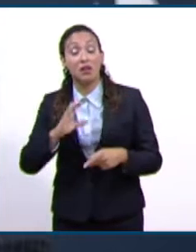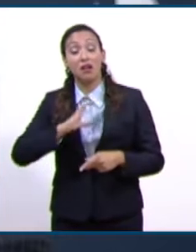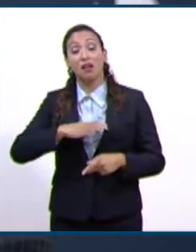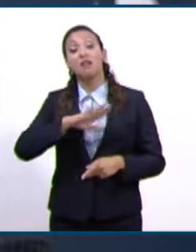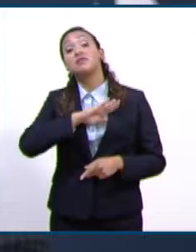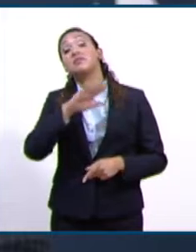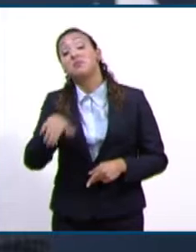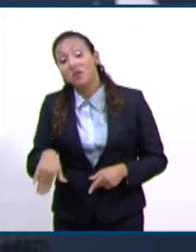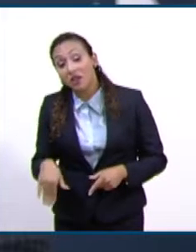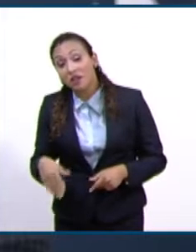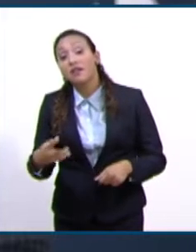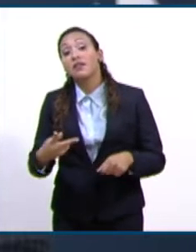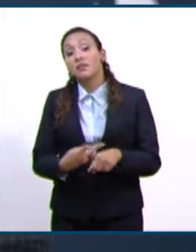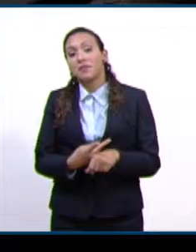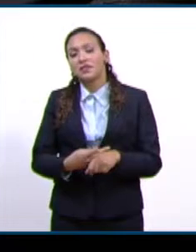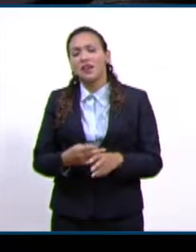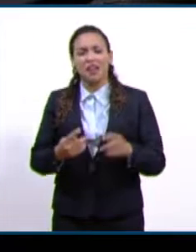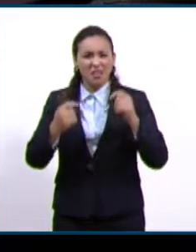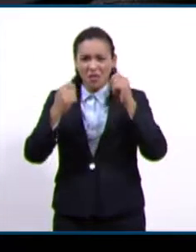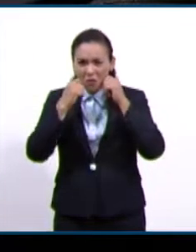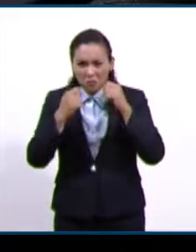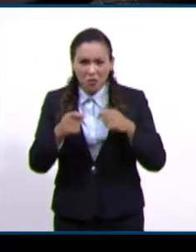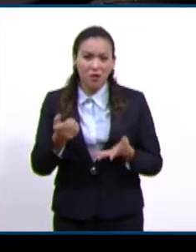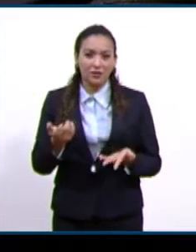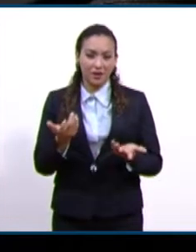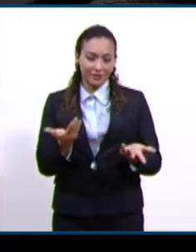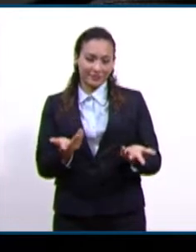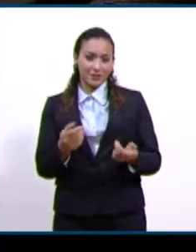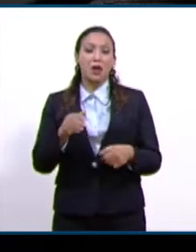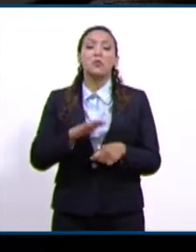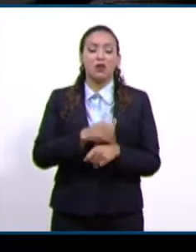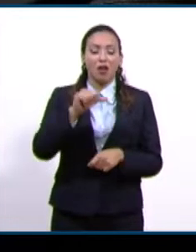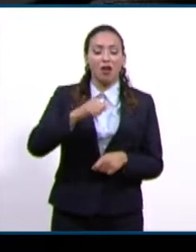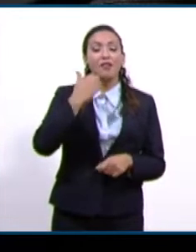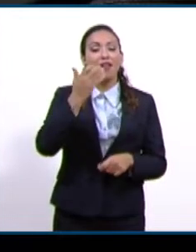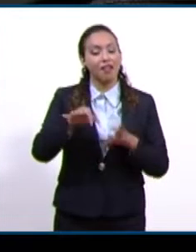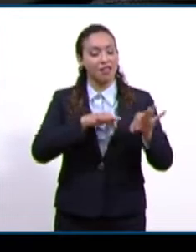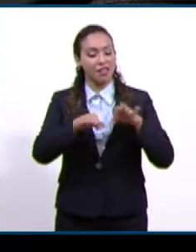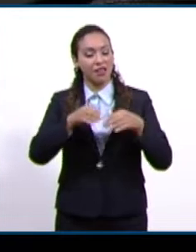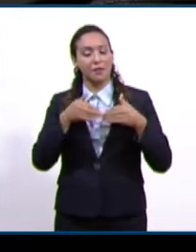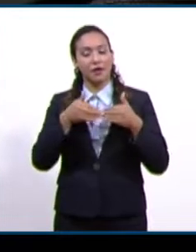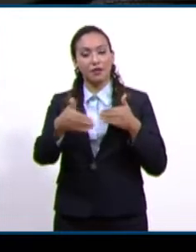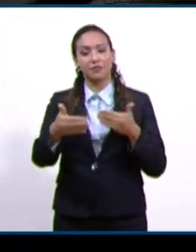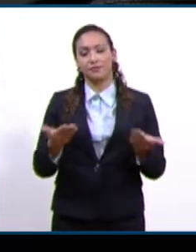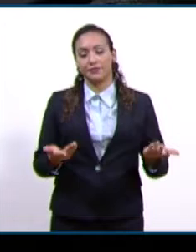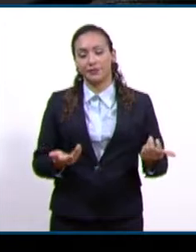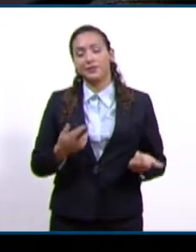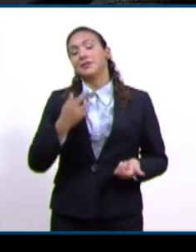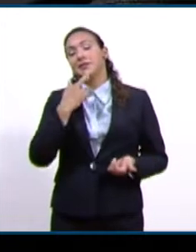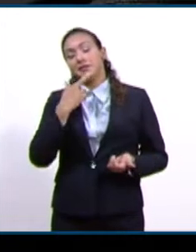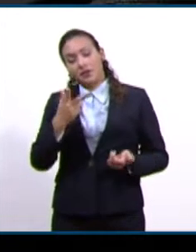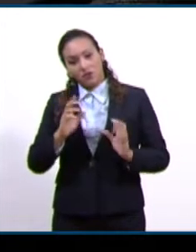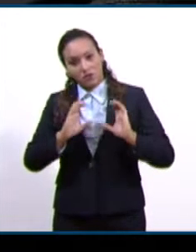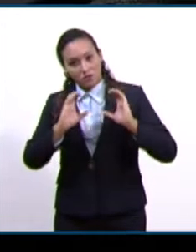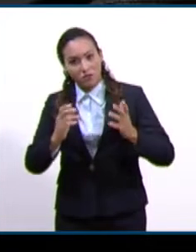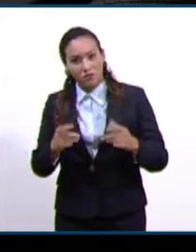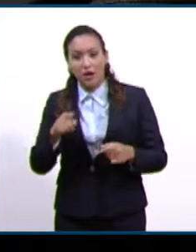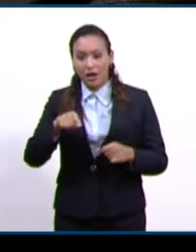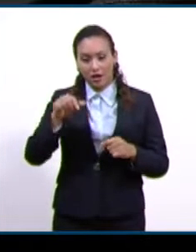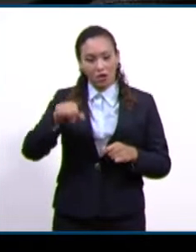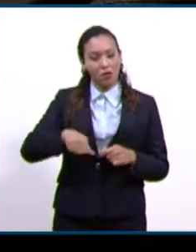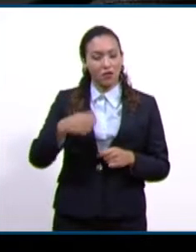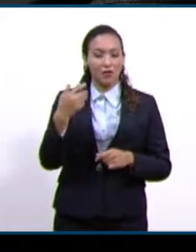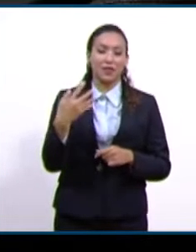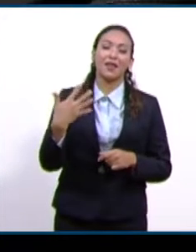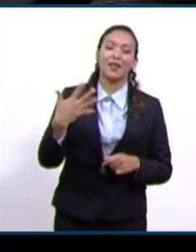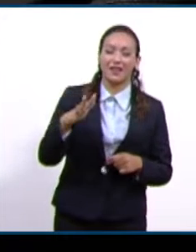una fábrica donde trabajar. Al participar en una mesa de trabajo sobre medio ambiente en el 19º Congreso Nacional de la